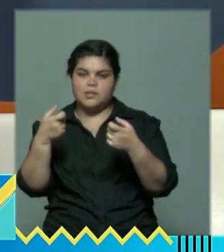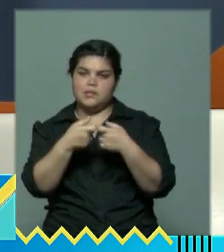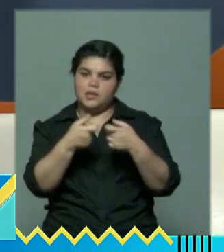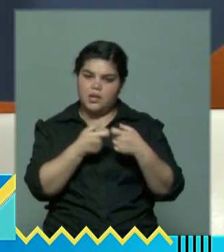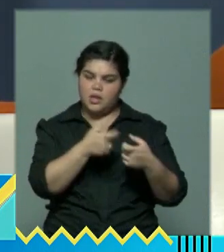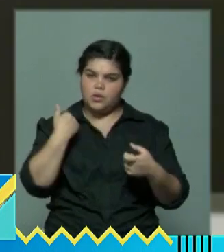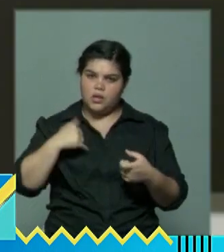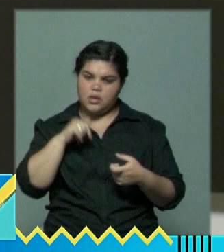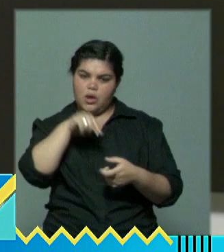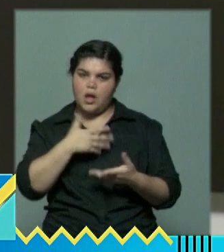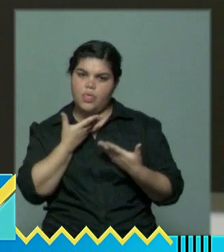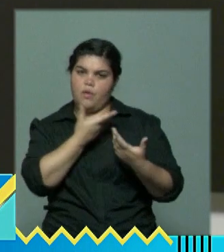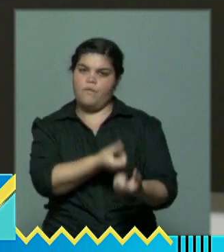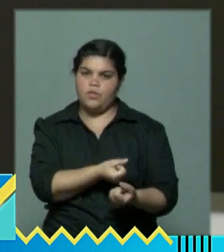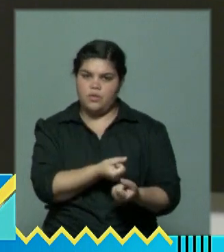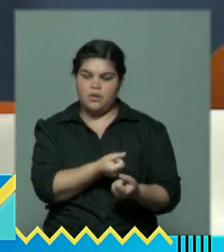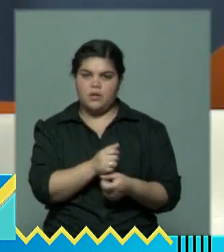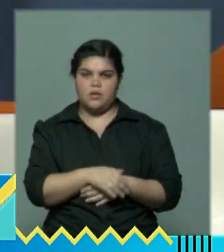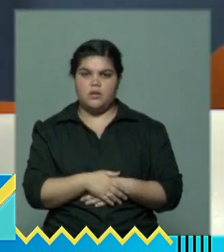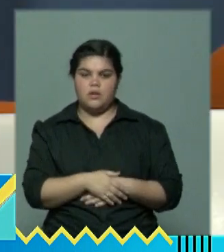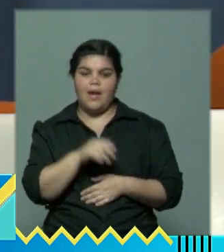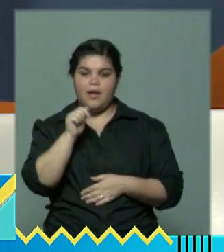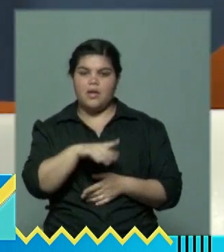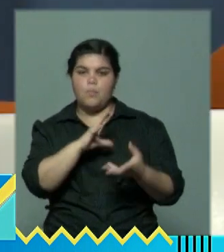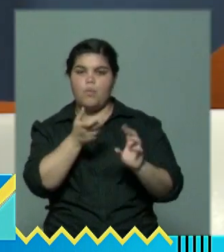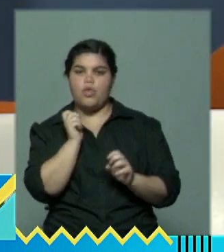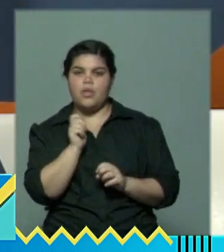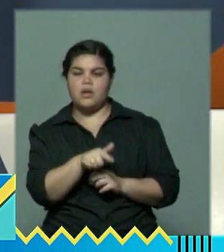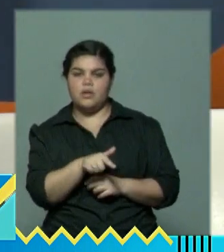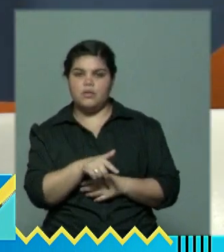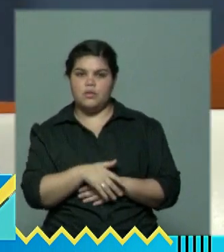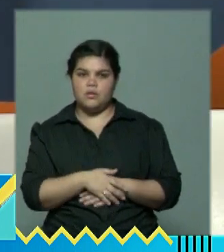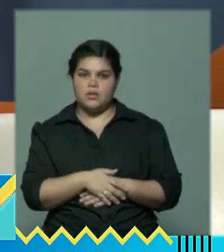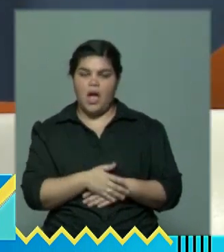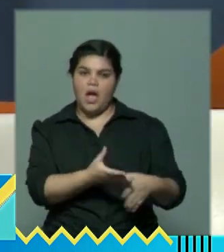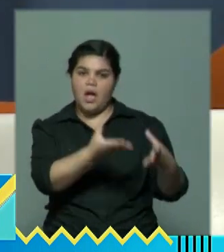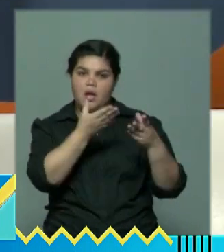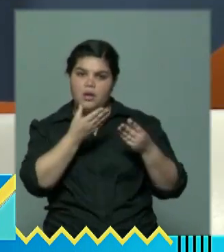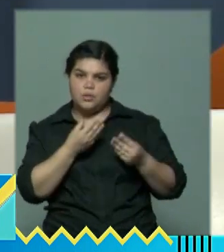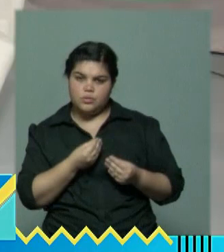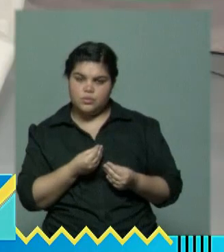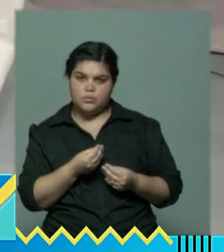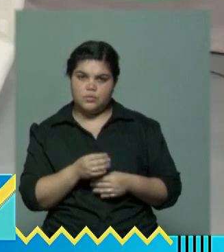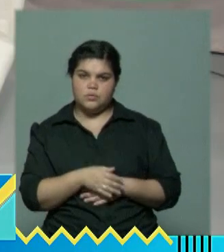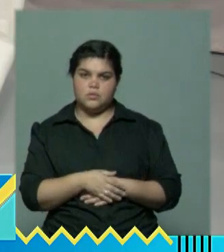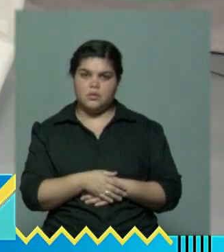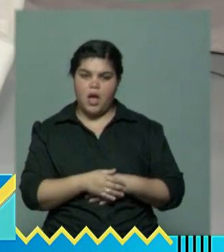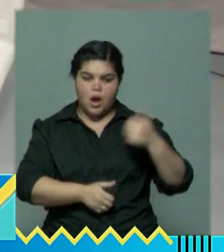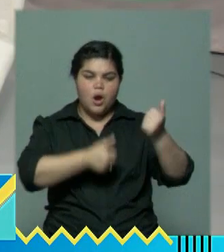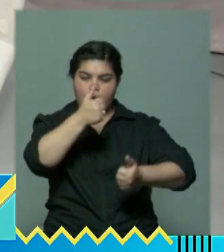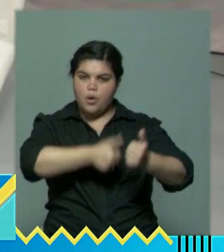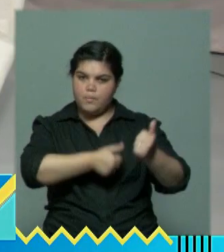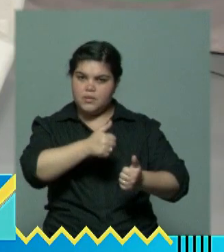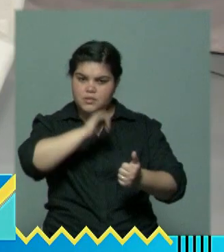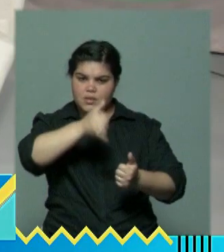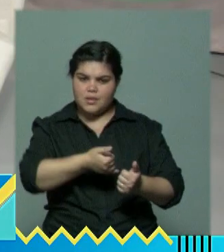que defenderlo, el modelo sindical argentino es un modelo que nos permite competir o estar en